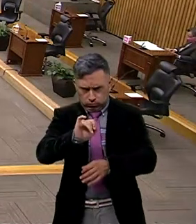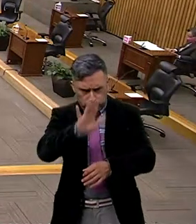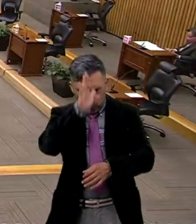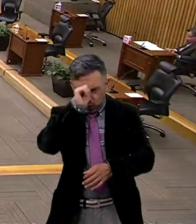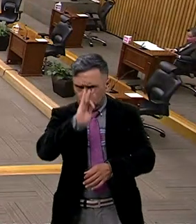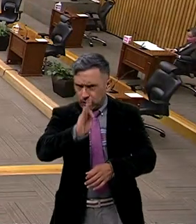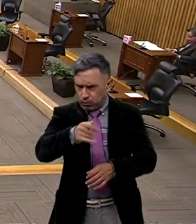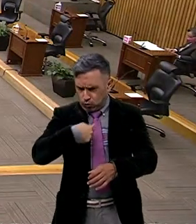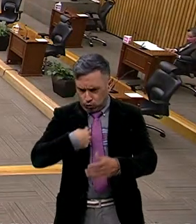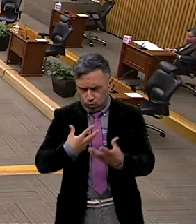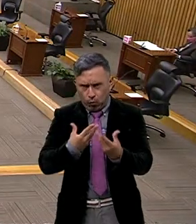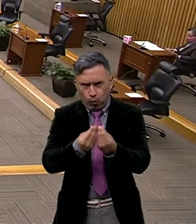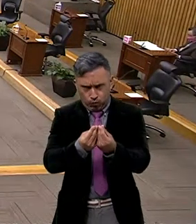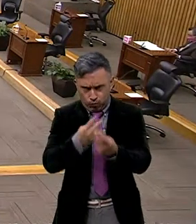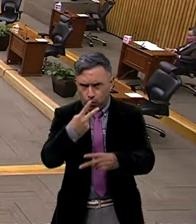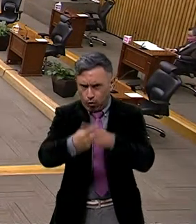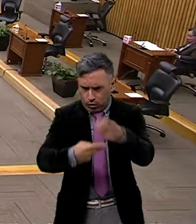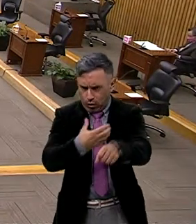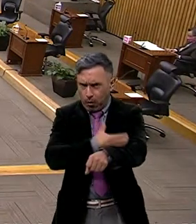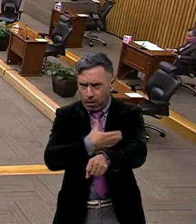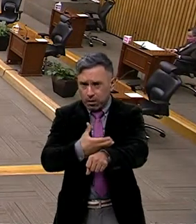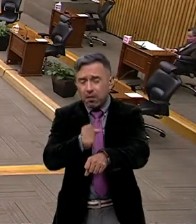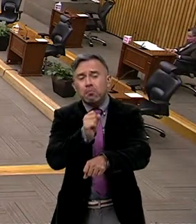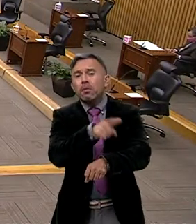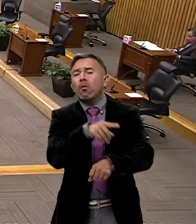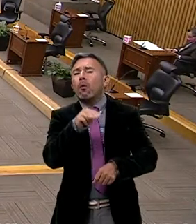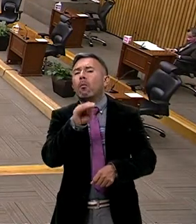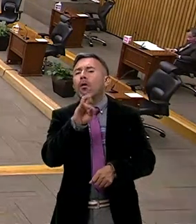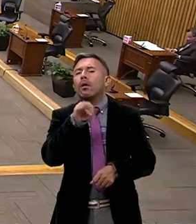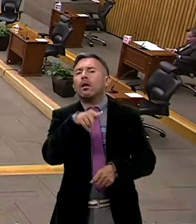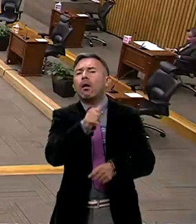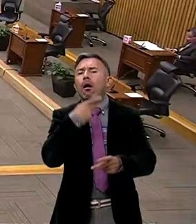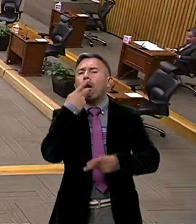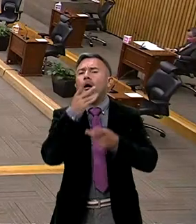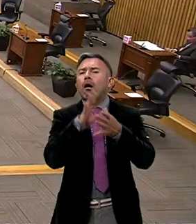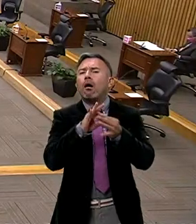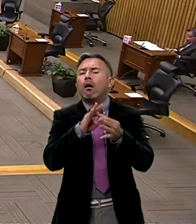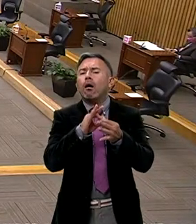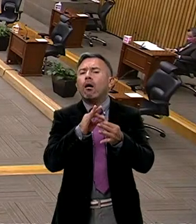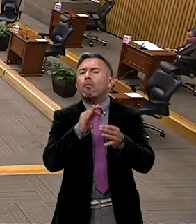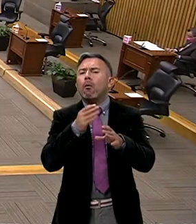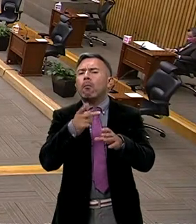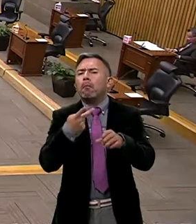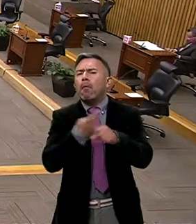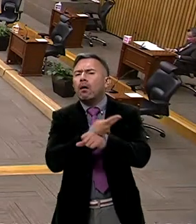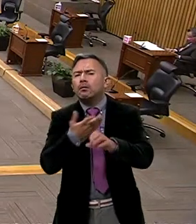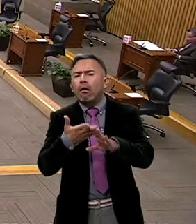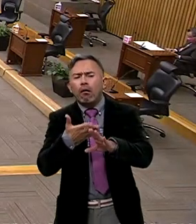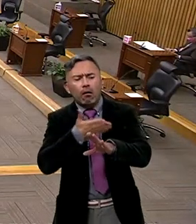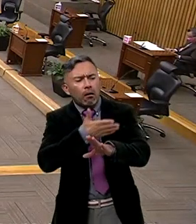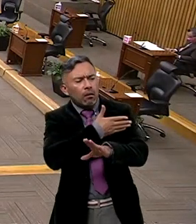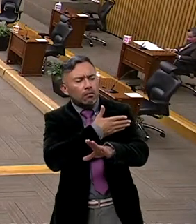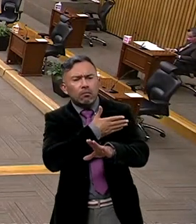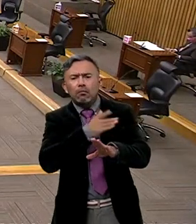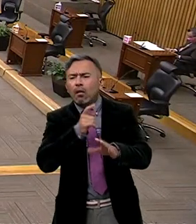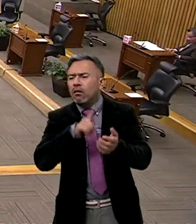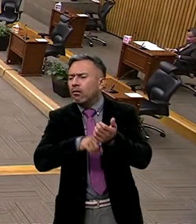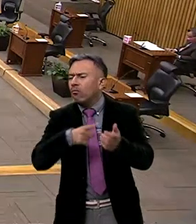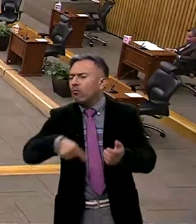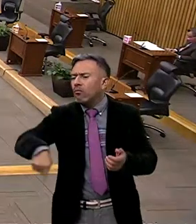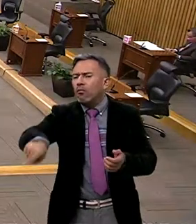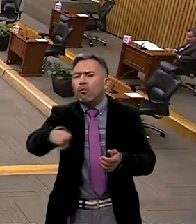discurso de morena qué estaban haciendo en el pasado y uno